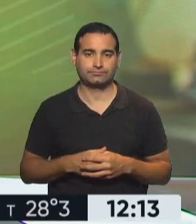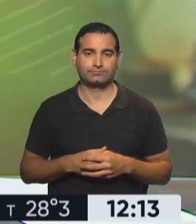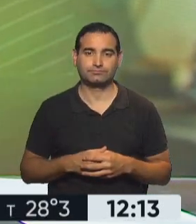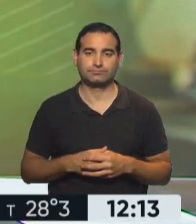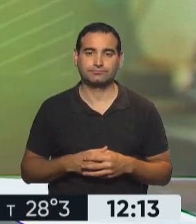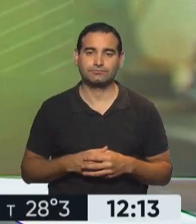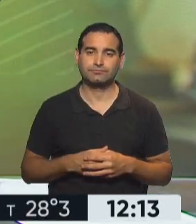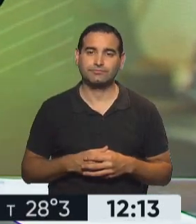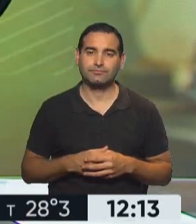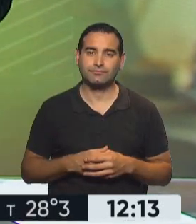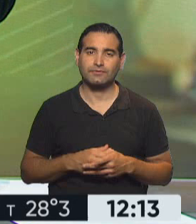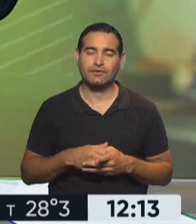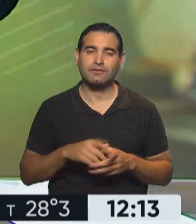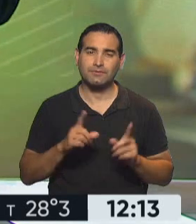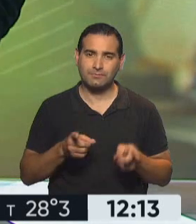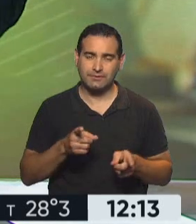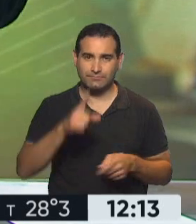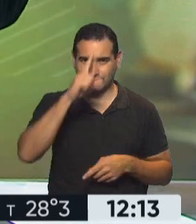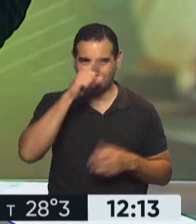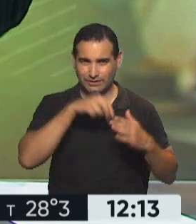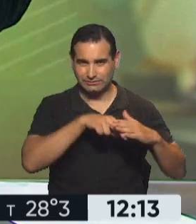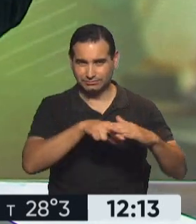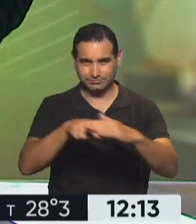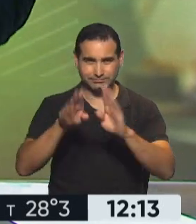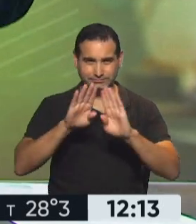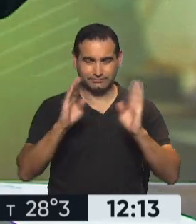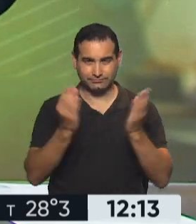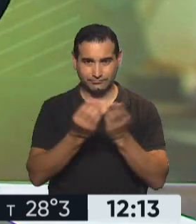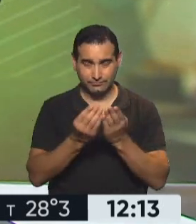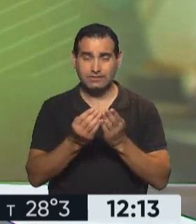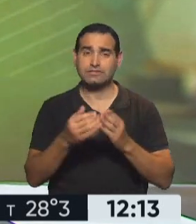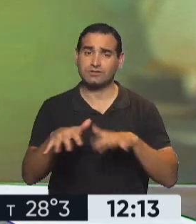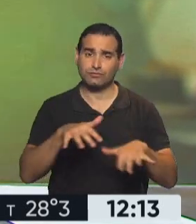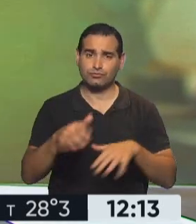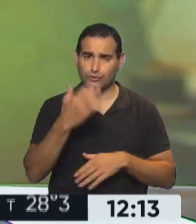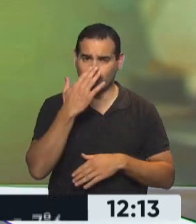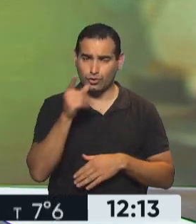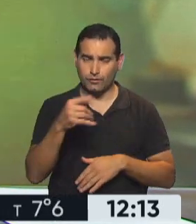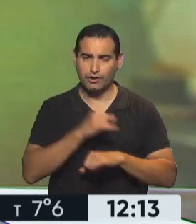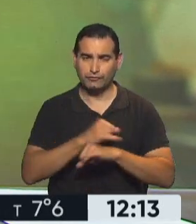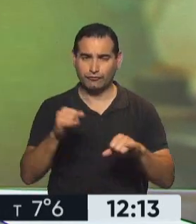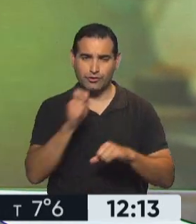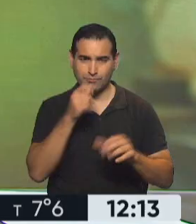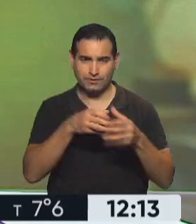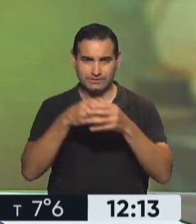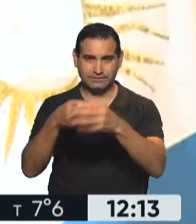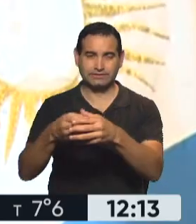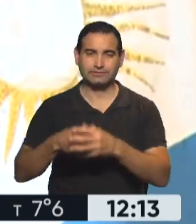y principalmente por la ocupación de camas de terapia intensiva. Situación de Córdoba. Informen nuestros enviados.